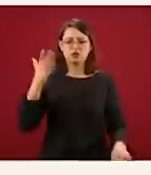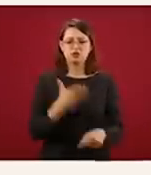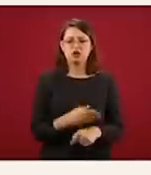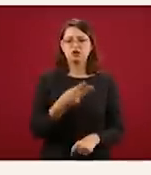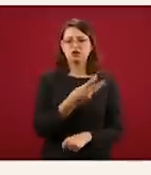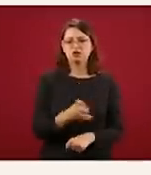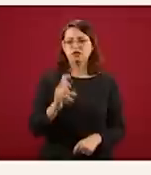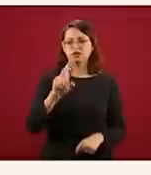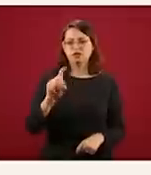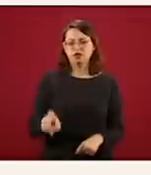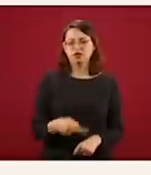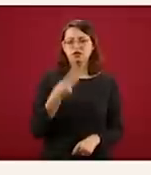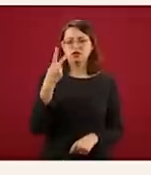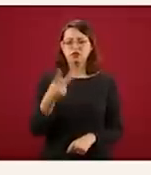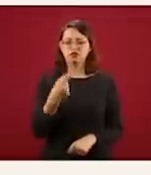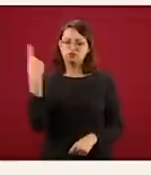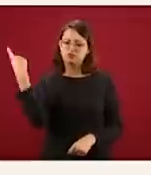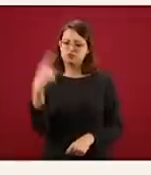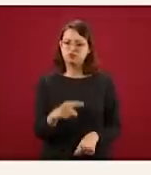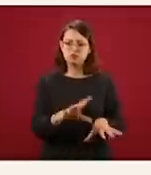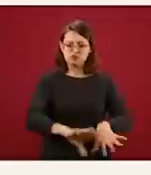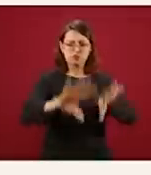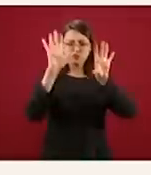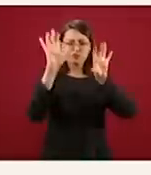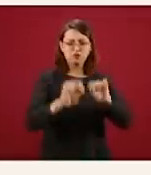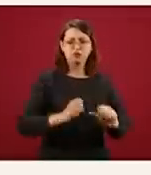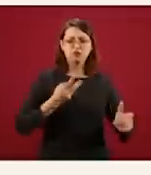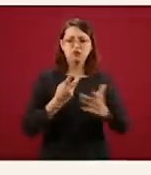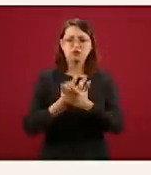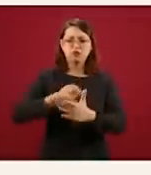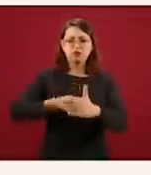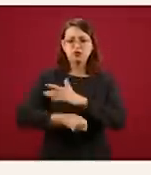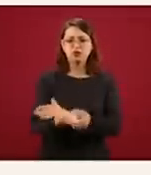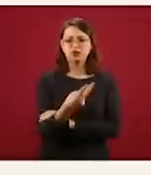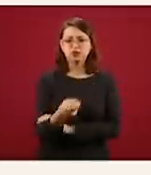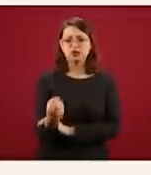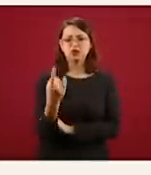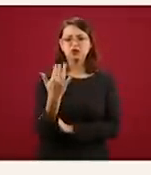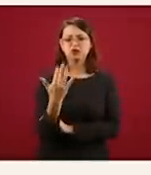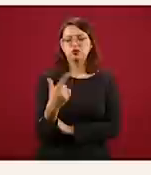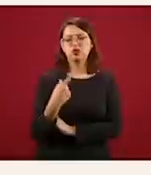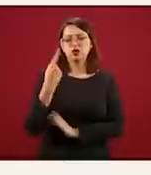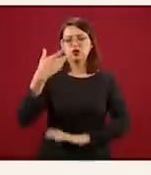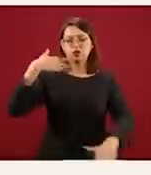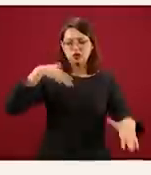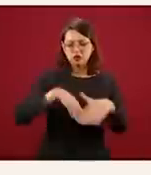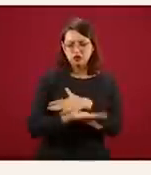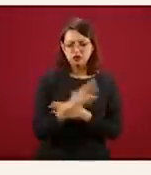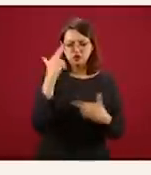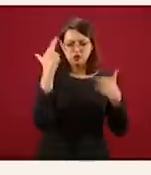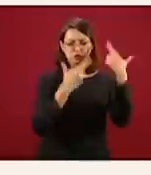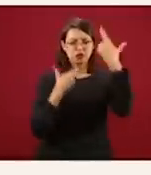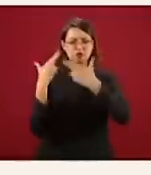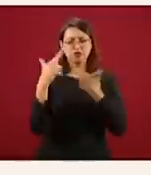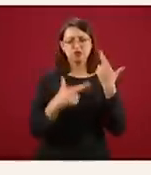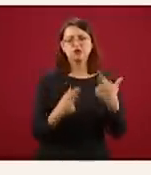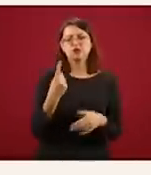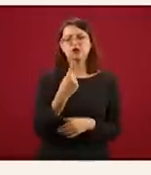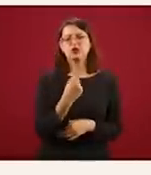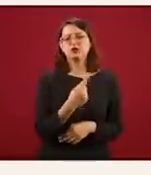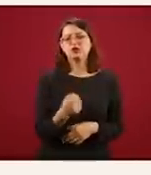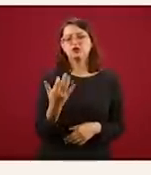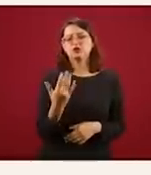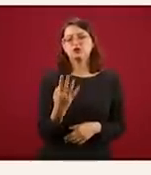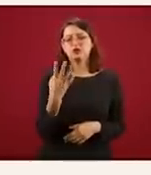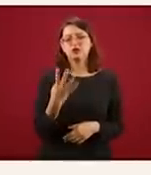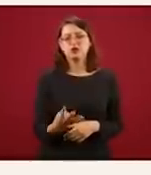332 órdenes de aprehensión, 251 cateos y 19 inmuebles asegurados.